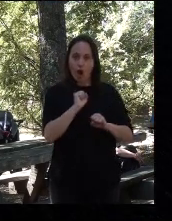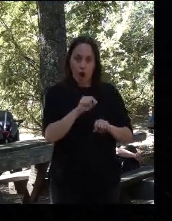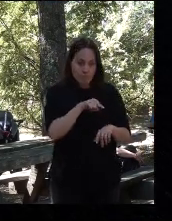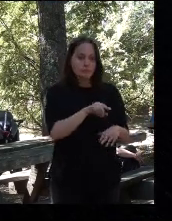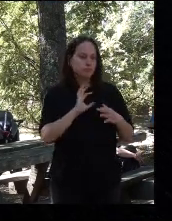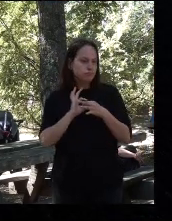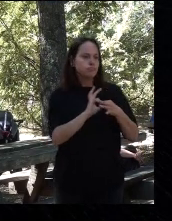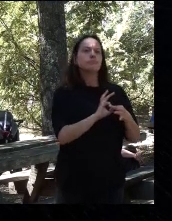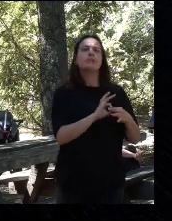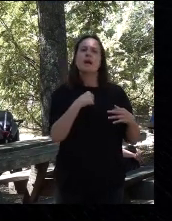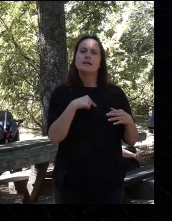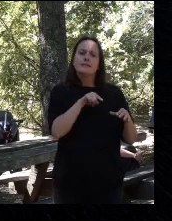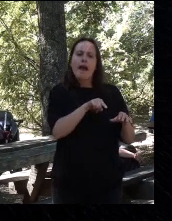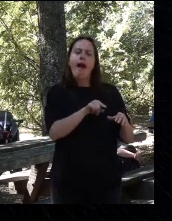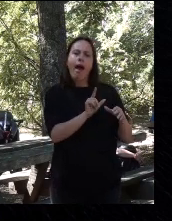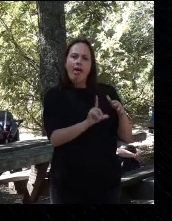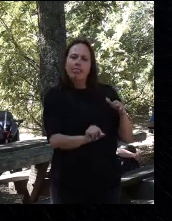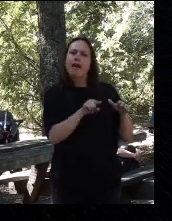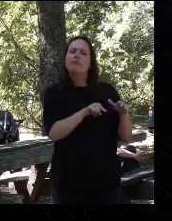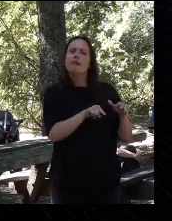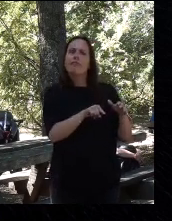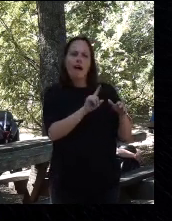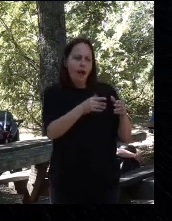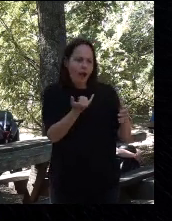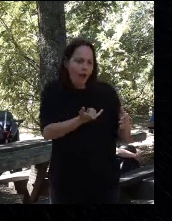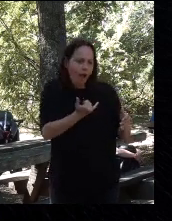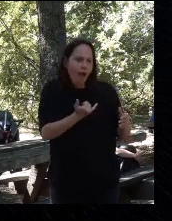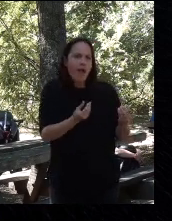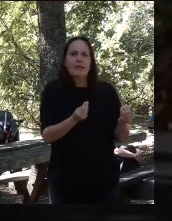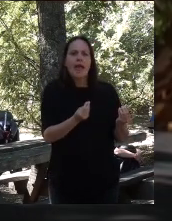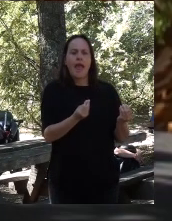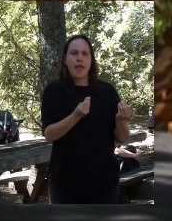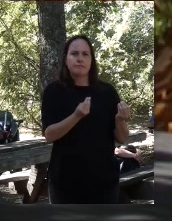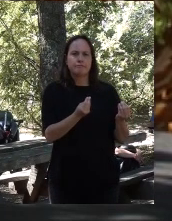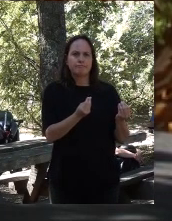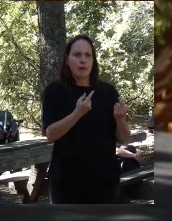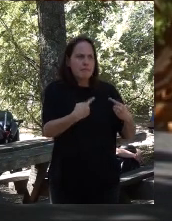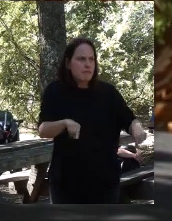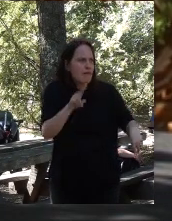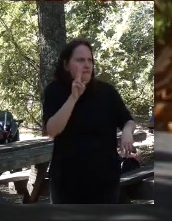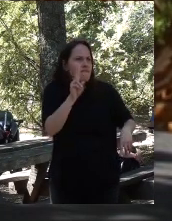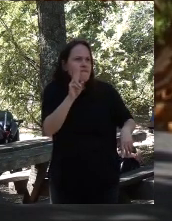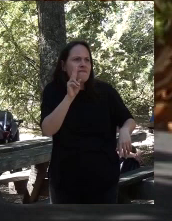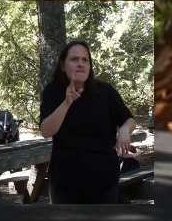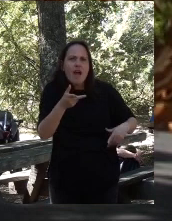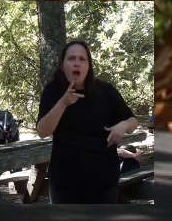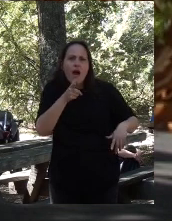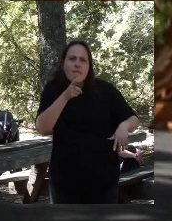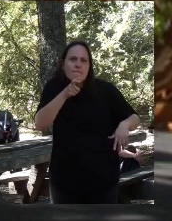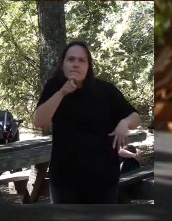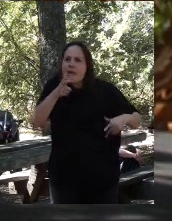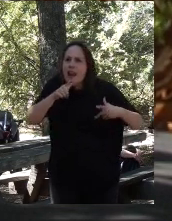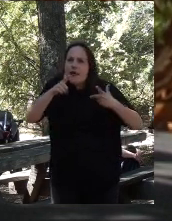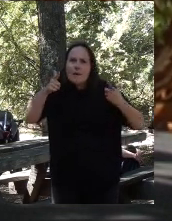Es que la Antártida tiene una fuerza que es muy difícil de describir en palabras. No es solamente un